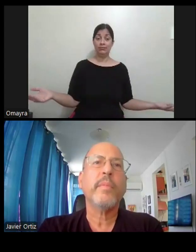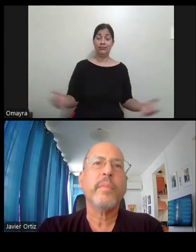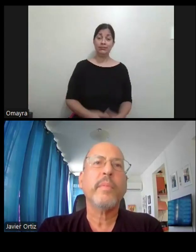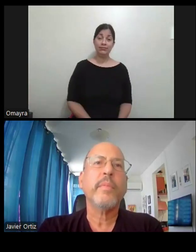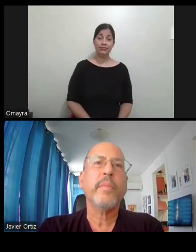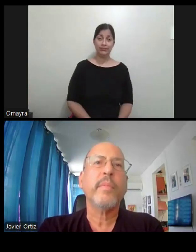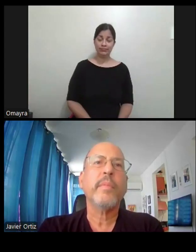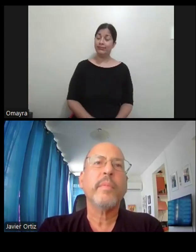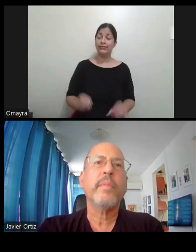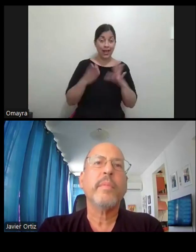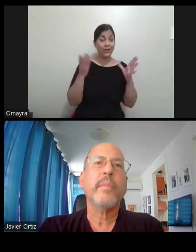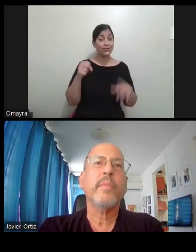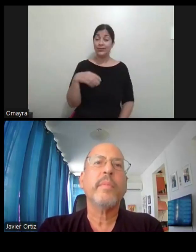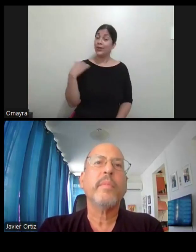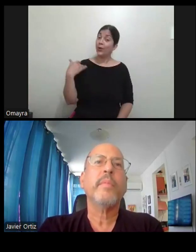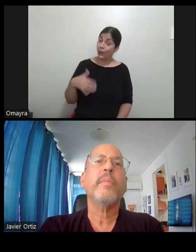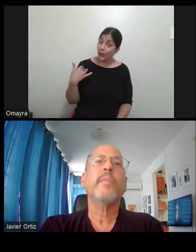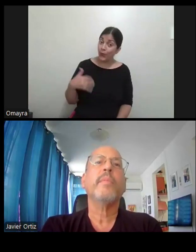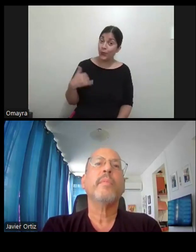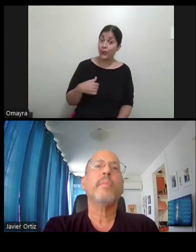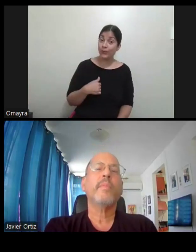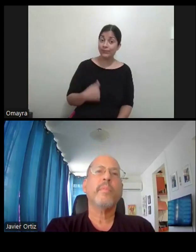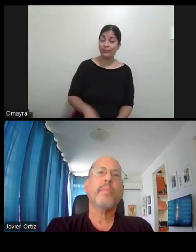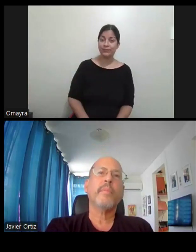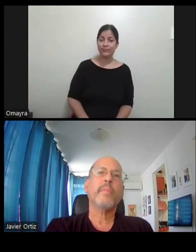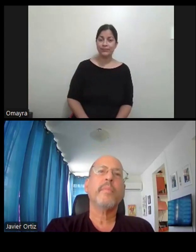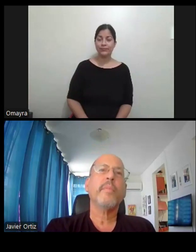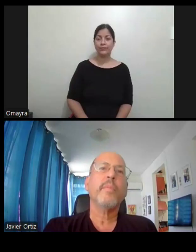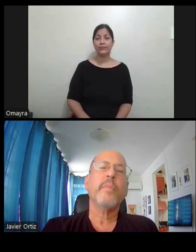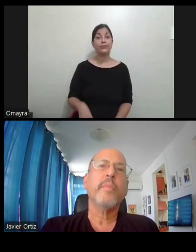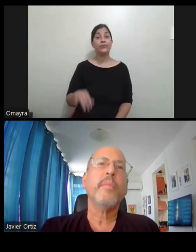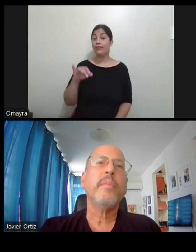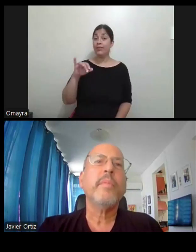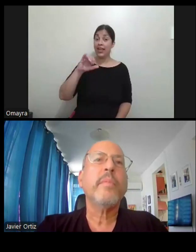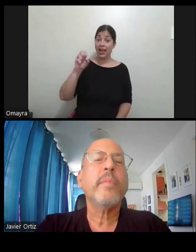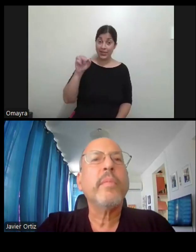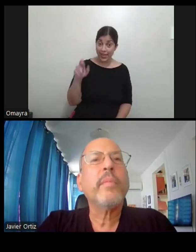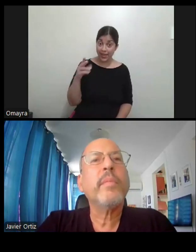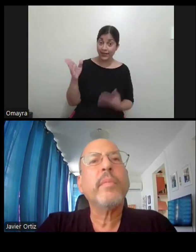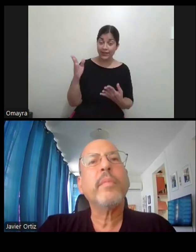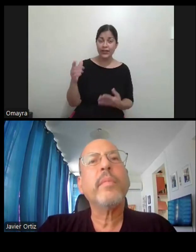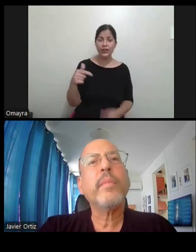Claro que sí. Wow. Es que yo dije, Y Javier yo tuve